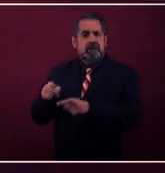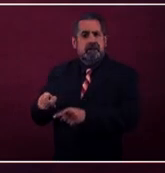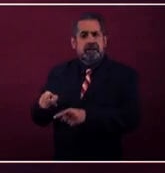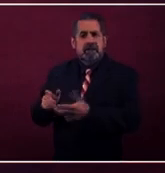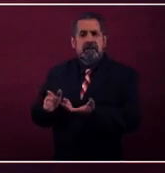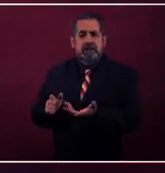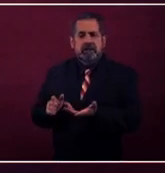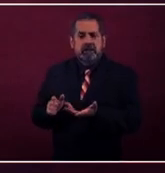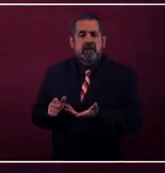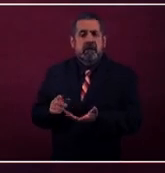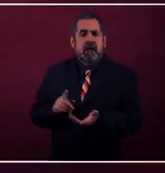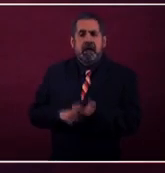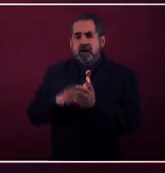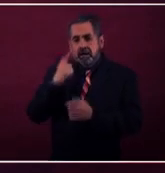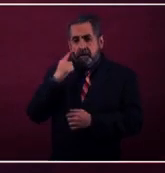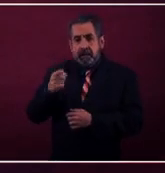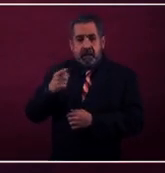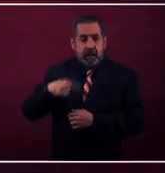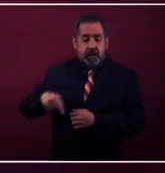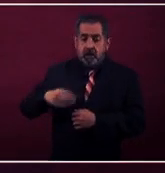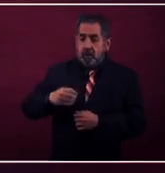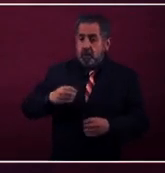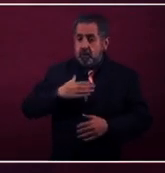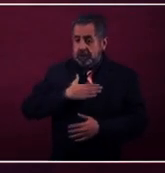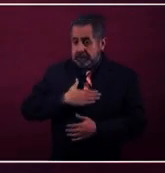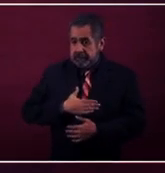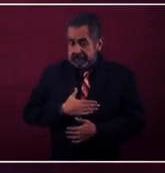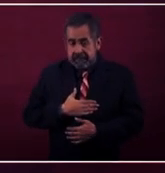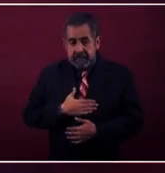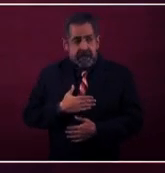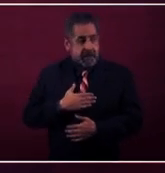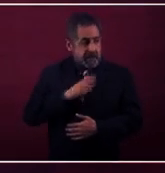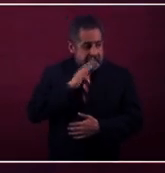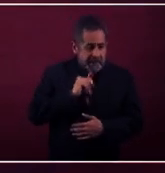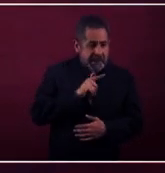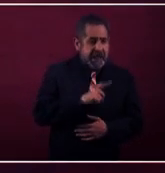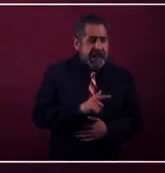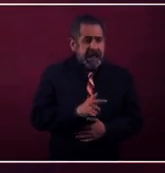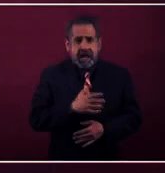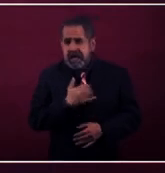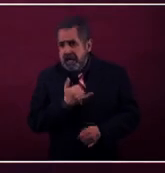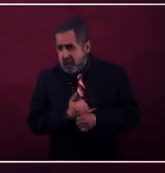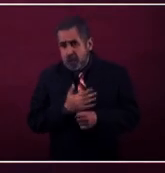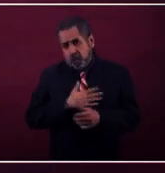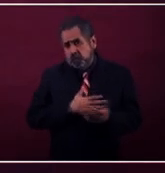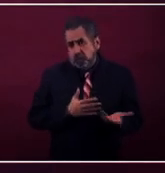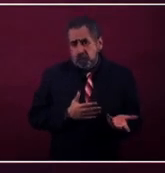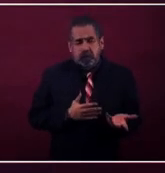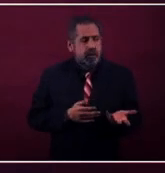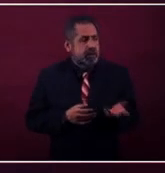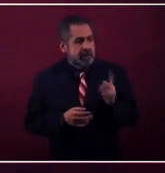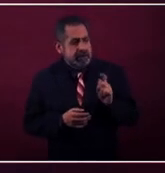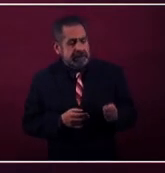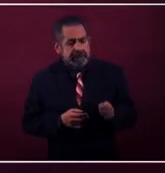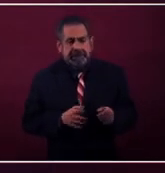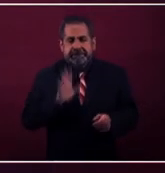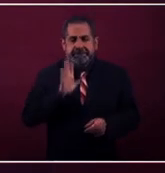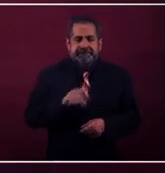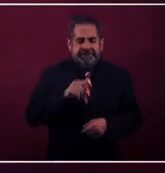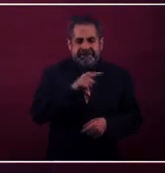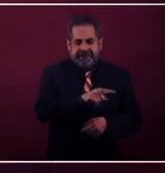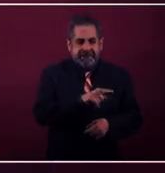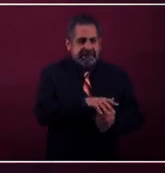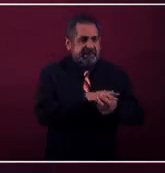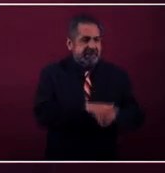para que en estos casos de injusticia, donde se presume que hay